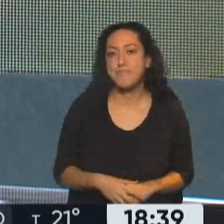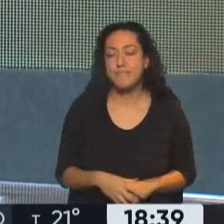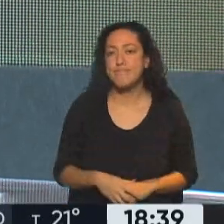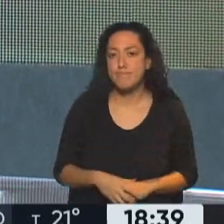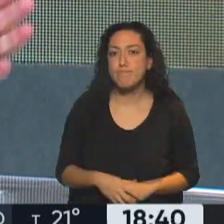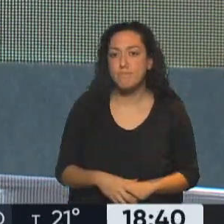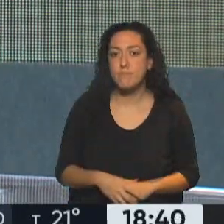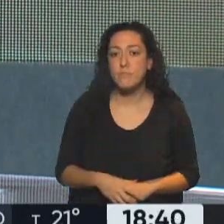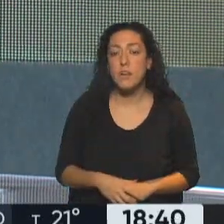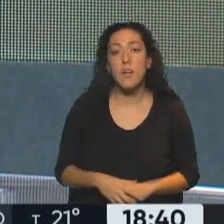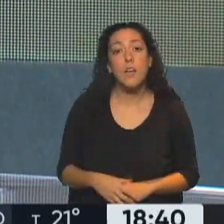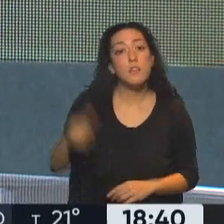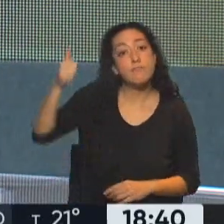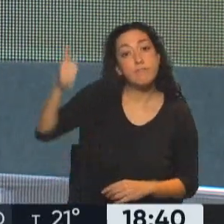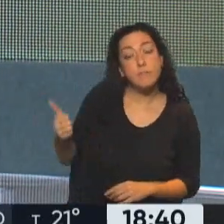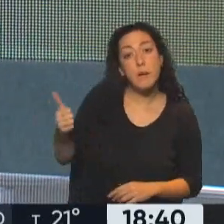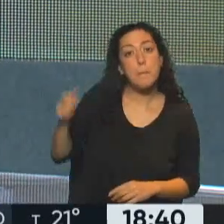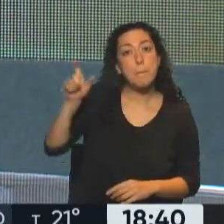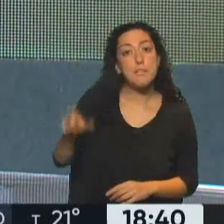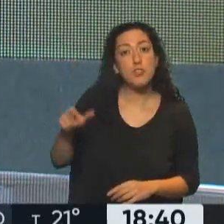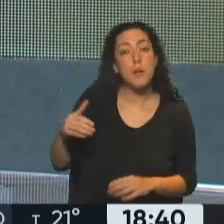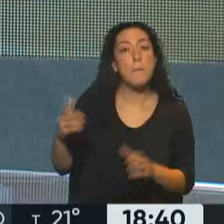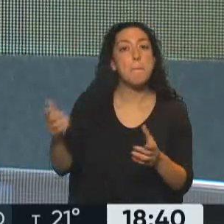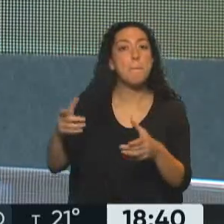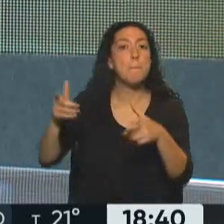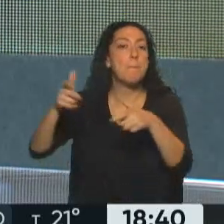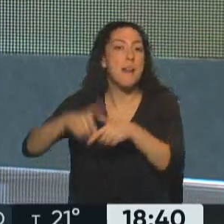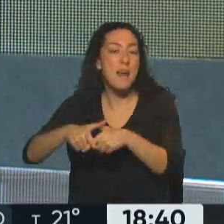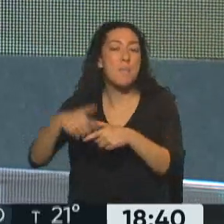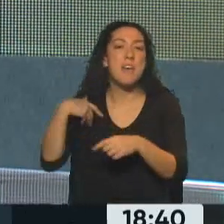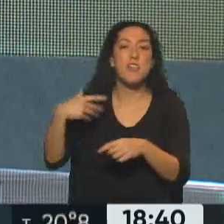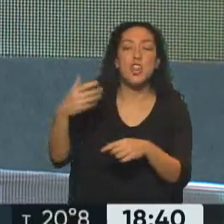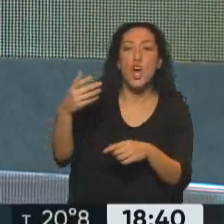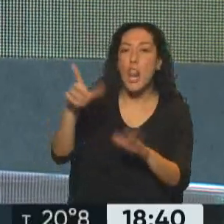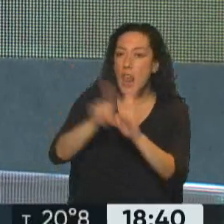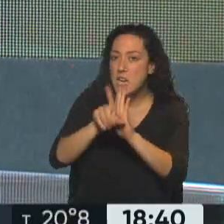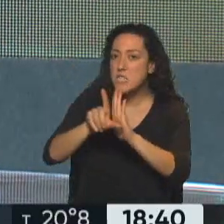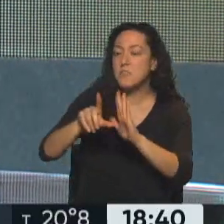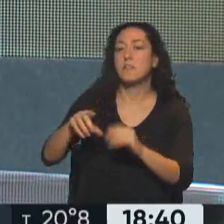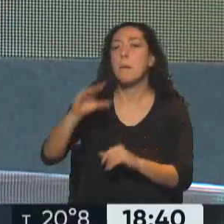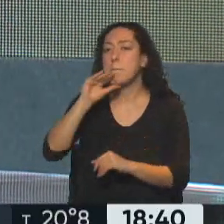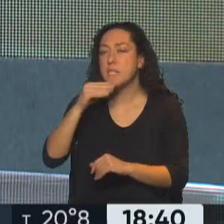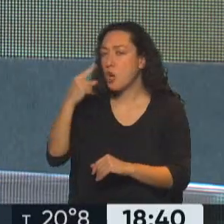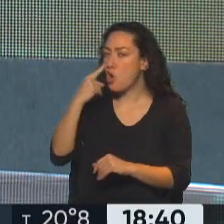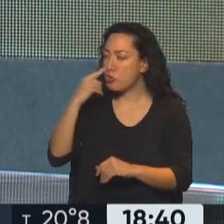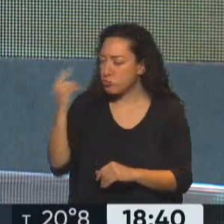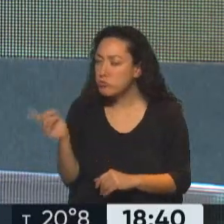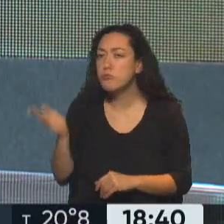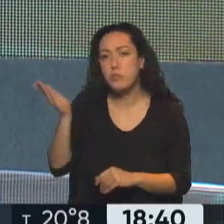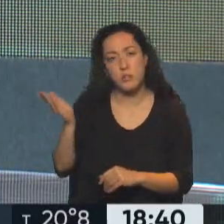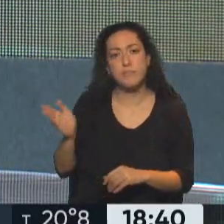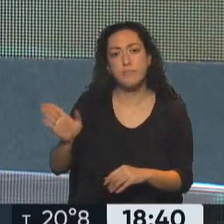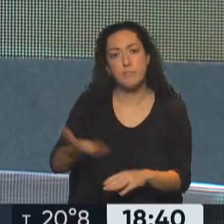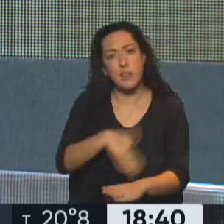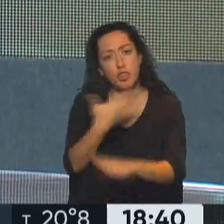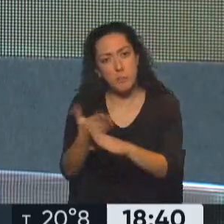Pero quien nos acompaña es un hombre del Parlamento, es un hombre de leyes, es un hombre que conoce a Sergio Massa hace un rato largo